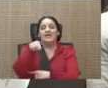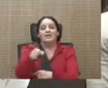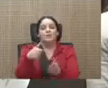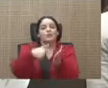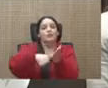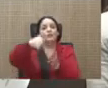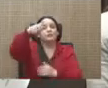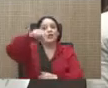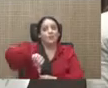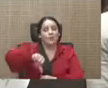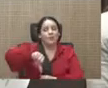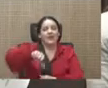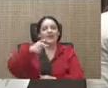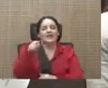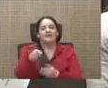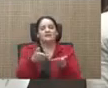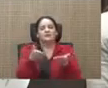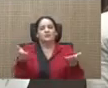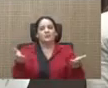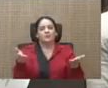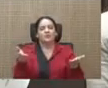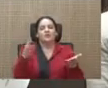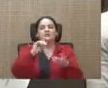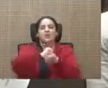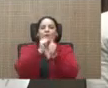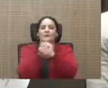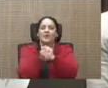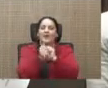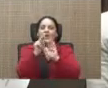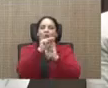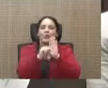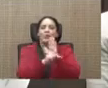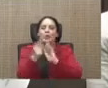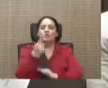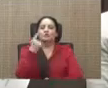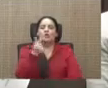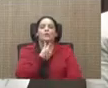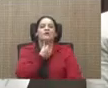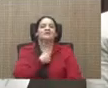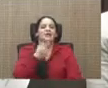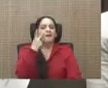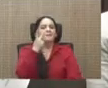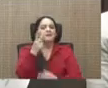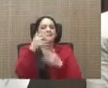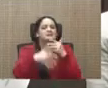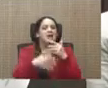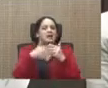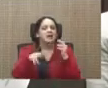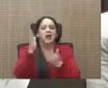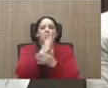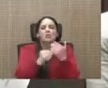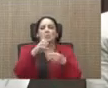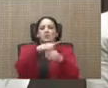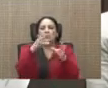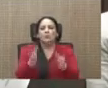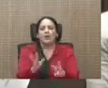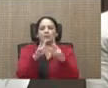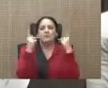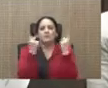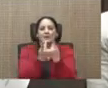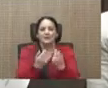casos excepcionales se convierta en la norma solo por la sed de ver sangre de algunos diputados y de algunos